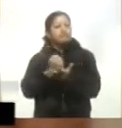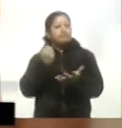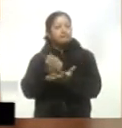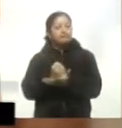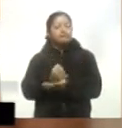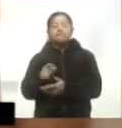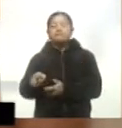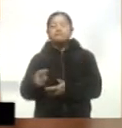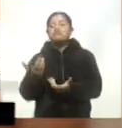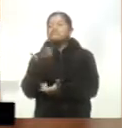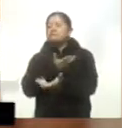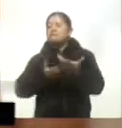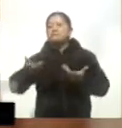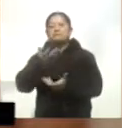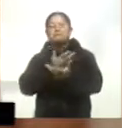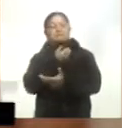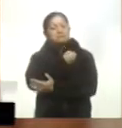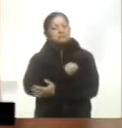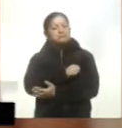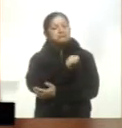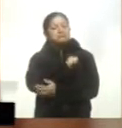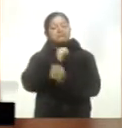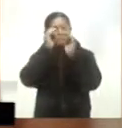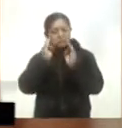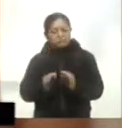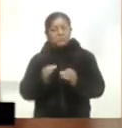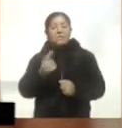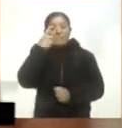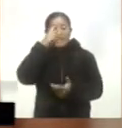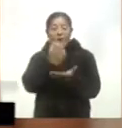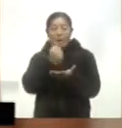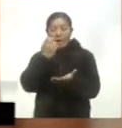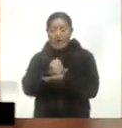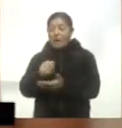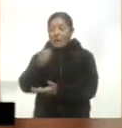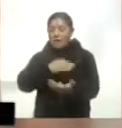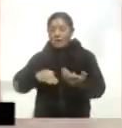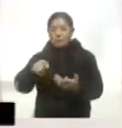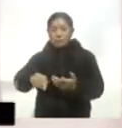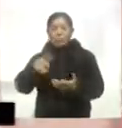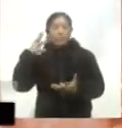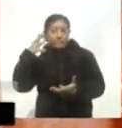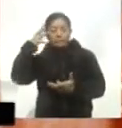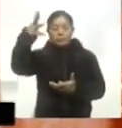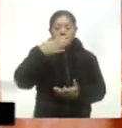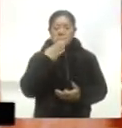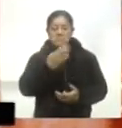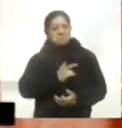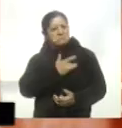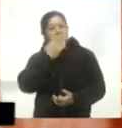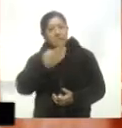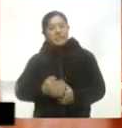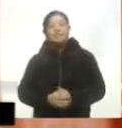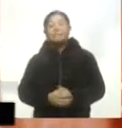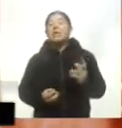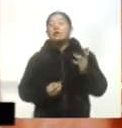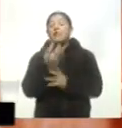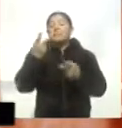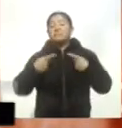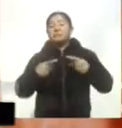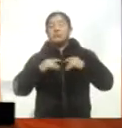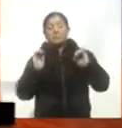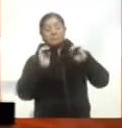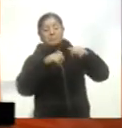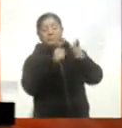vida plena, para que podamos lograr un presente y un futuro digno de nuestro Estado. Los nuevos integrantes que conforman el